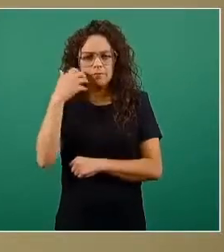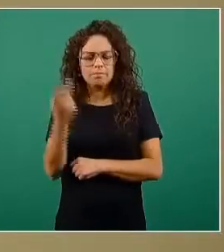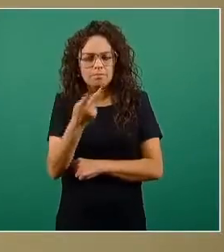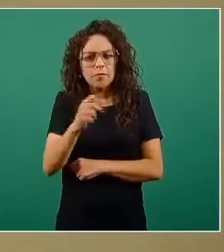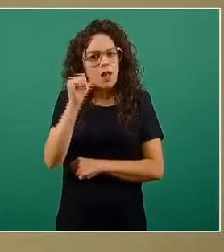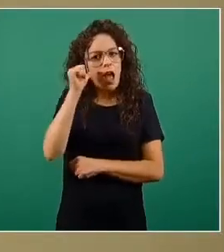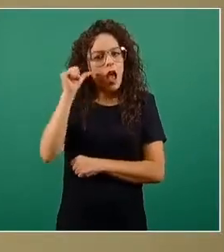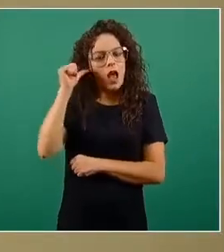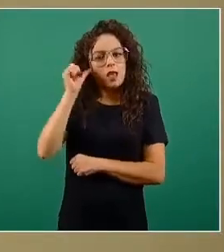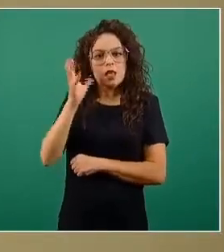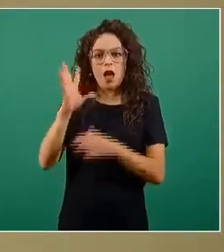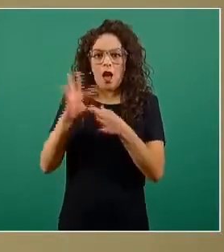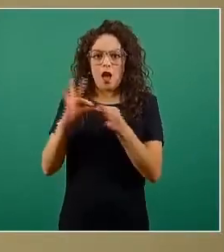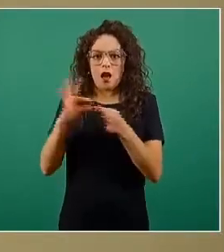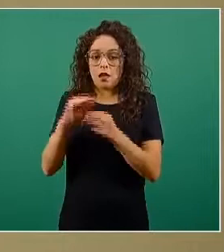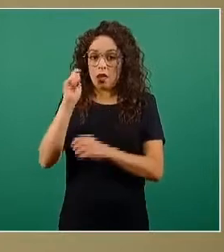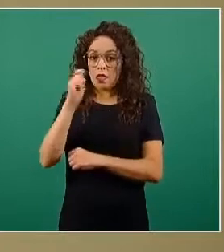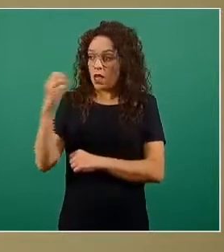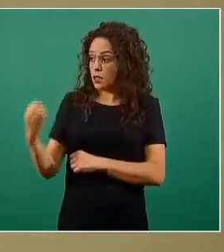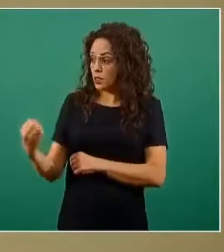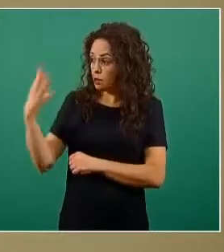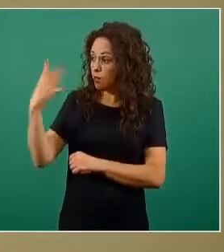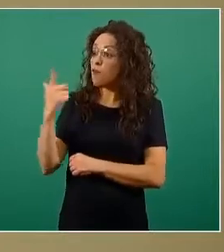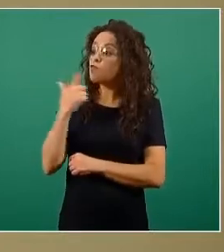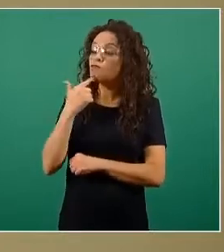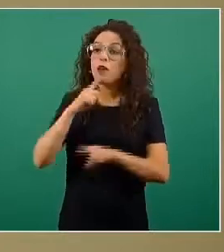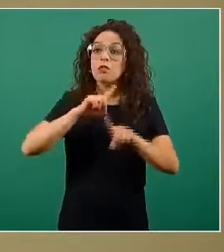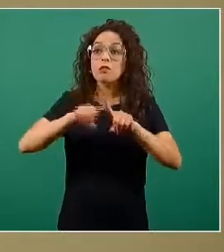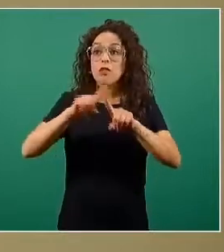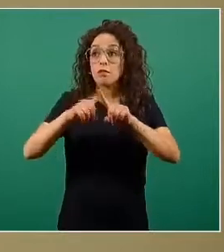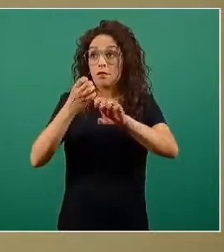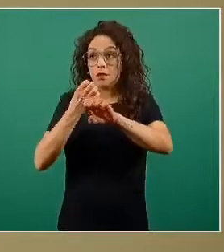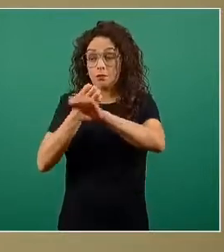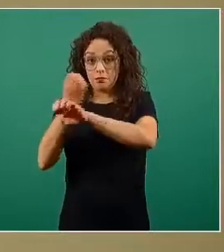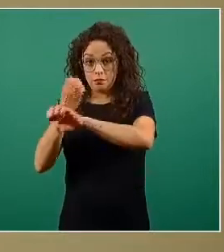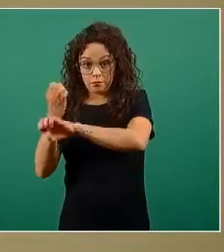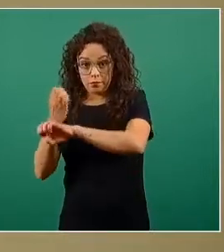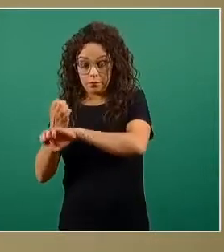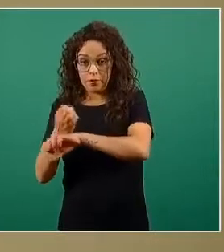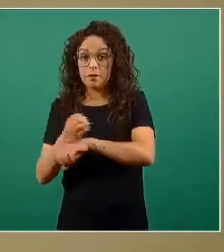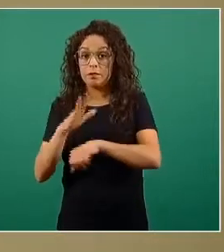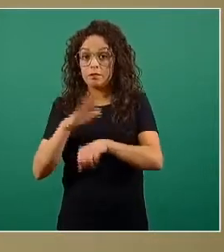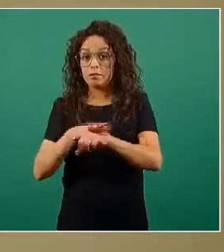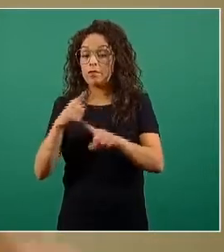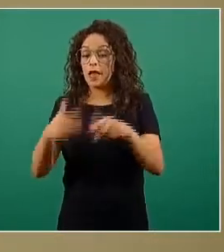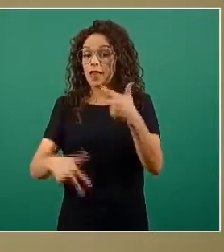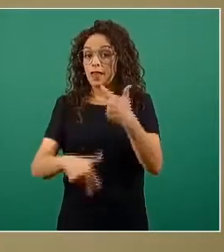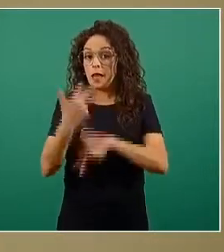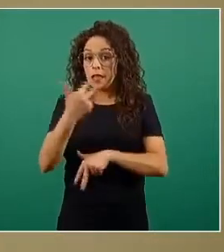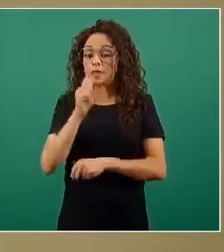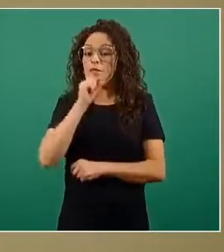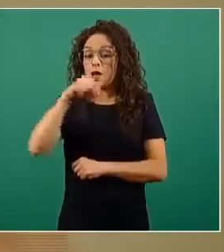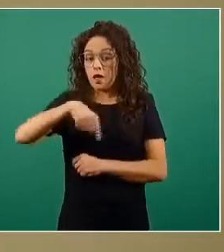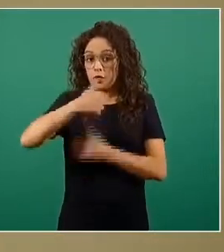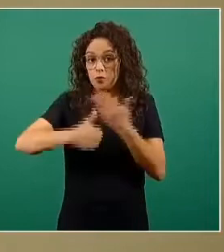el semáforo rojo en diversas entidades, en particular en 13, incluida la Ciudad de México y el Estado de México. Sin